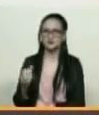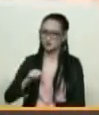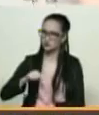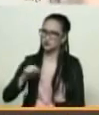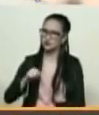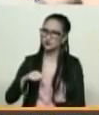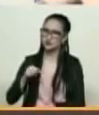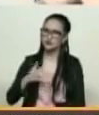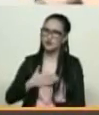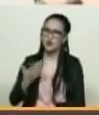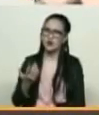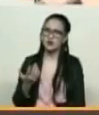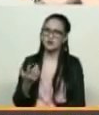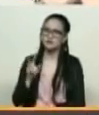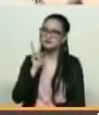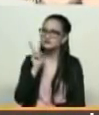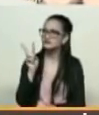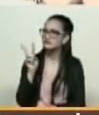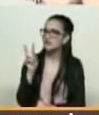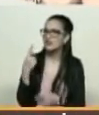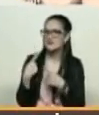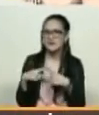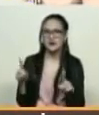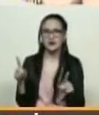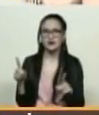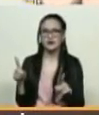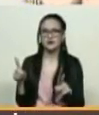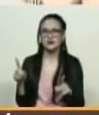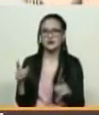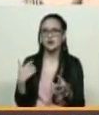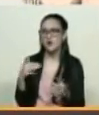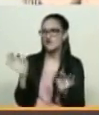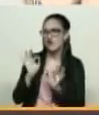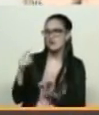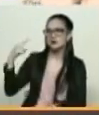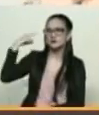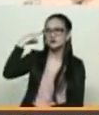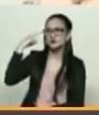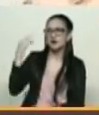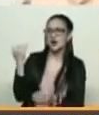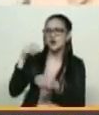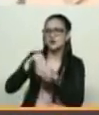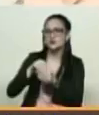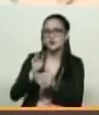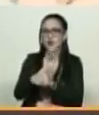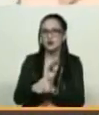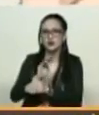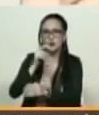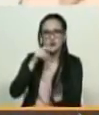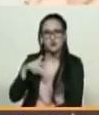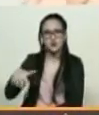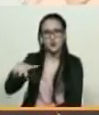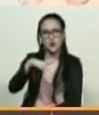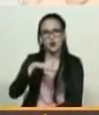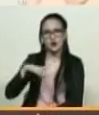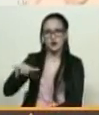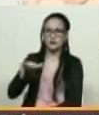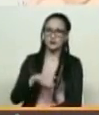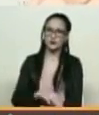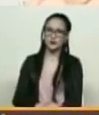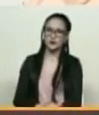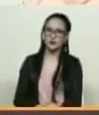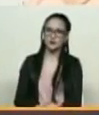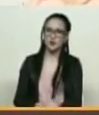opuestas, visiones completamente diferentes. Nosotros tenemos un modelo inclusivo, protector del pueblo, y